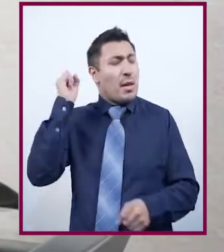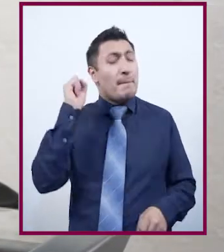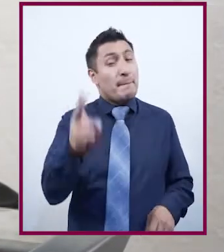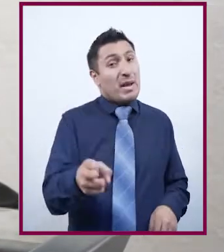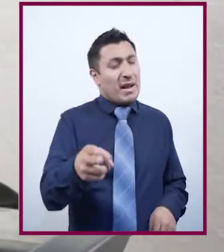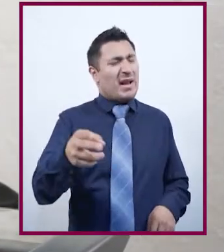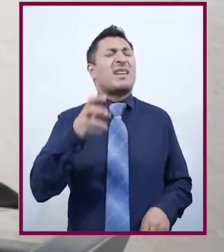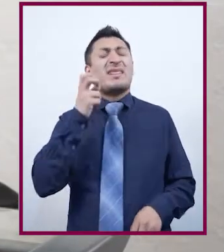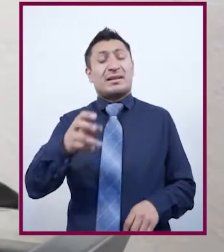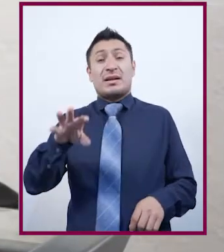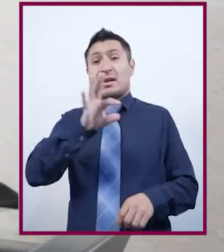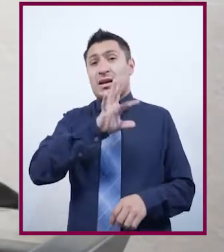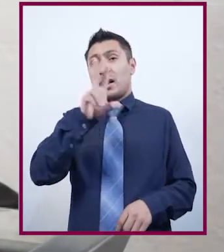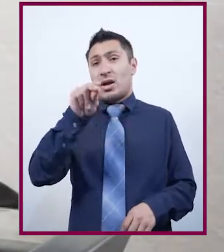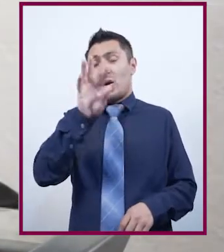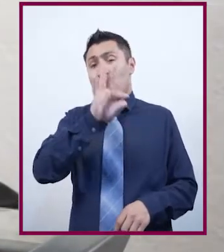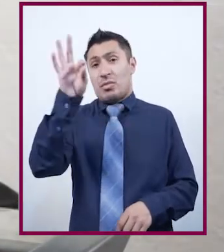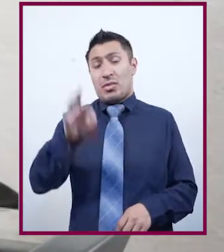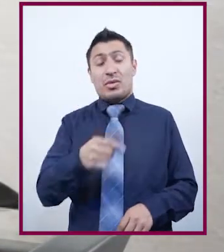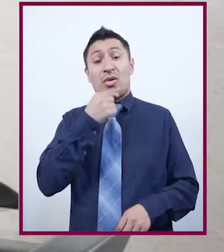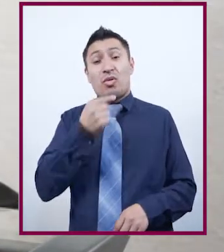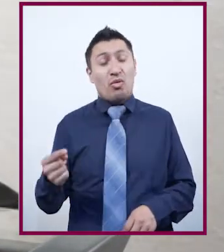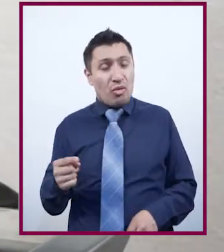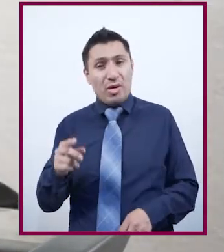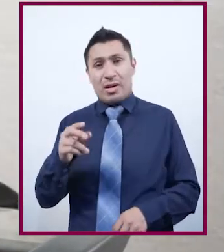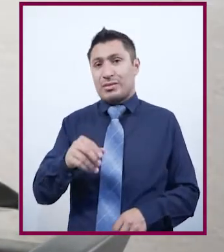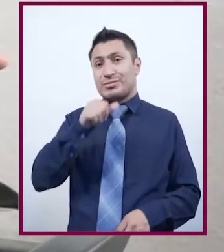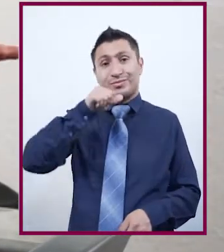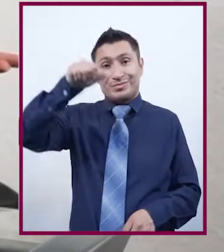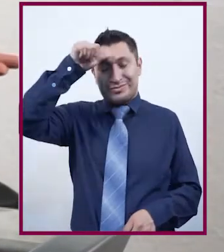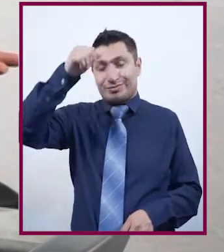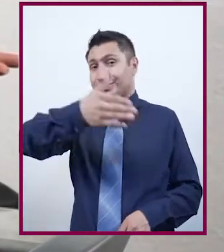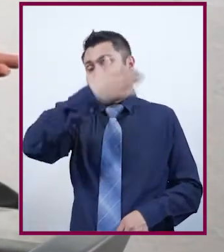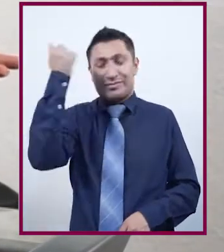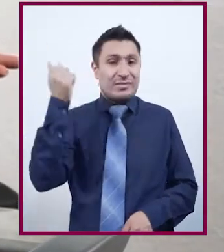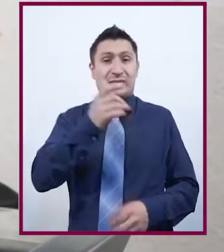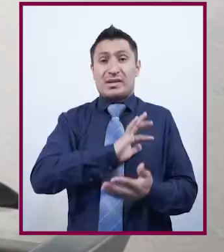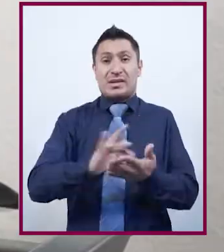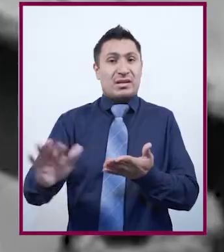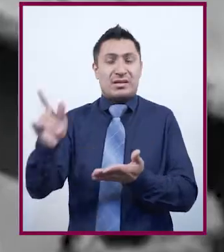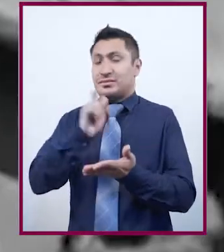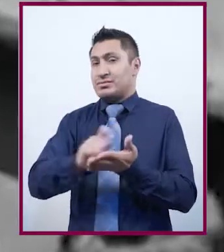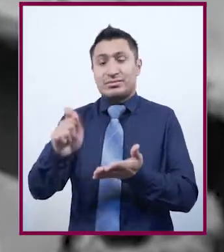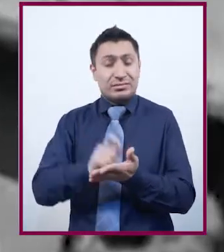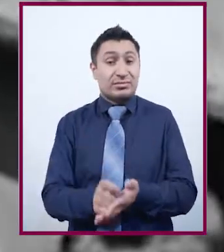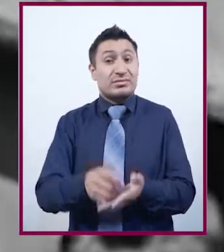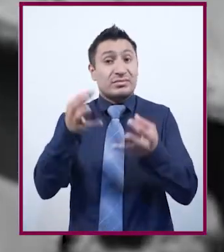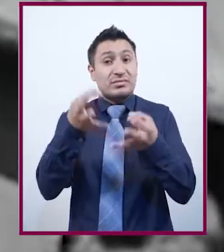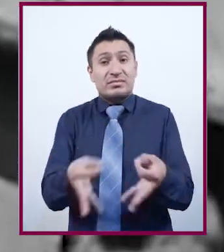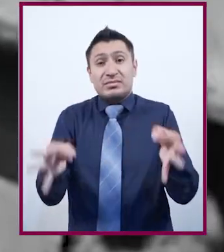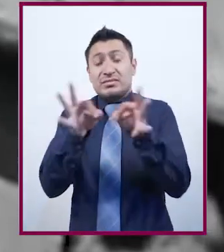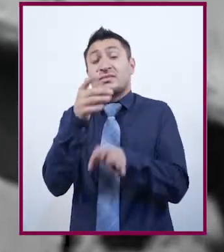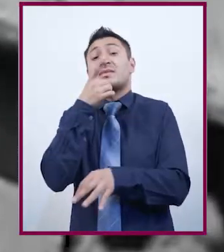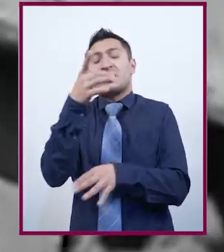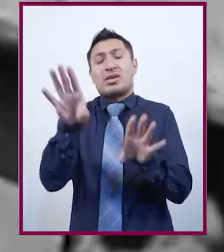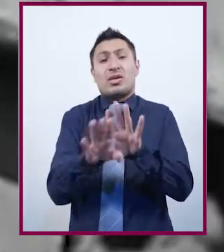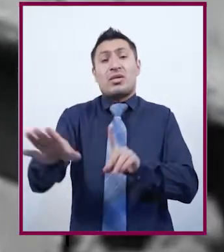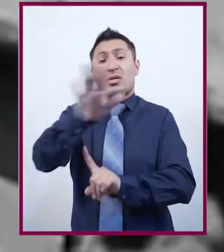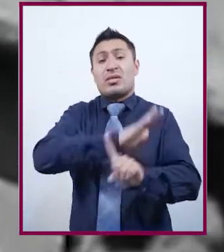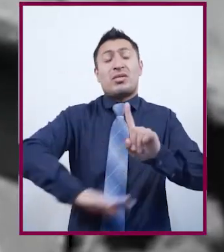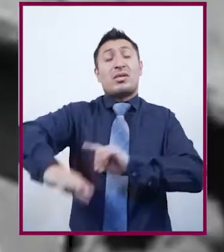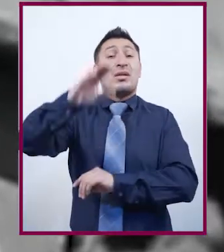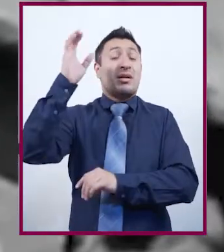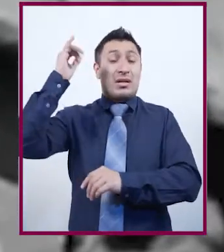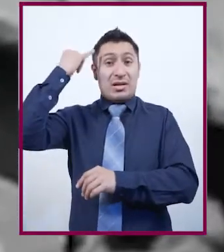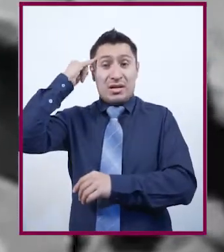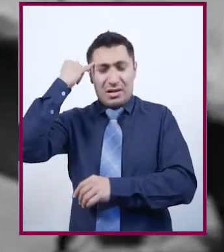el 80% de la infancia era analfabeta, es decir, que no sabía leer ni escribir. Cabe resaltar que en el ámbito